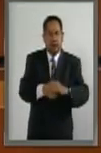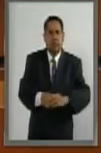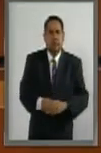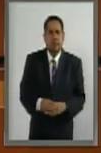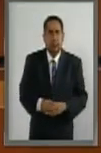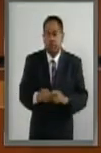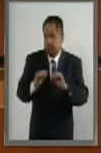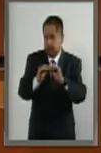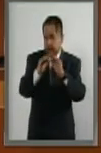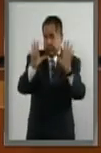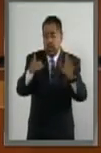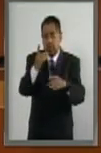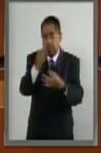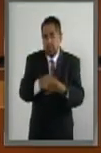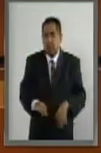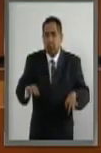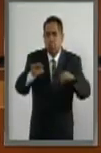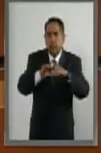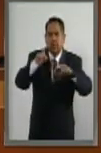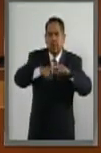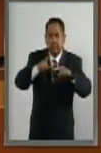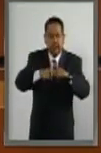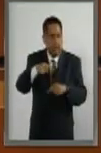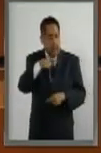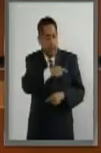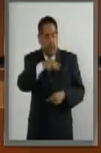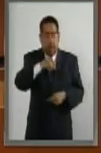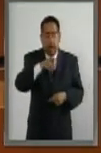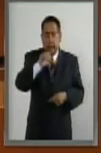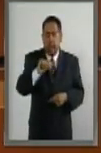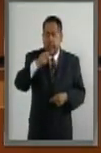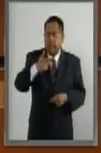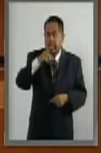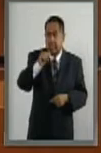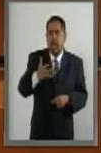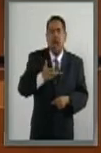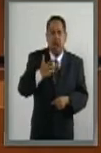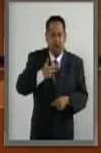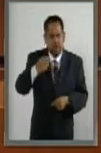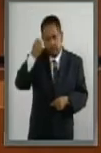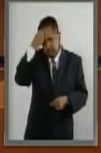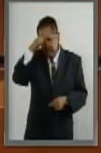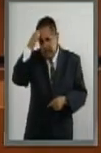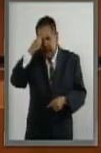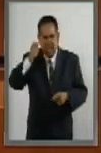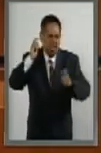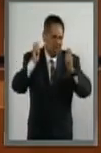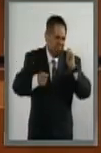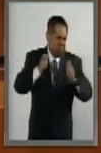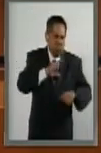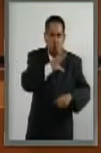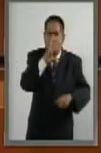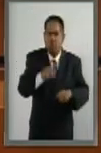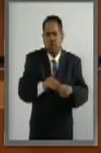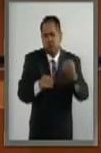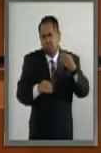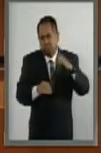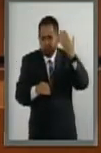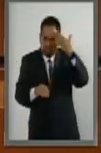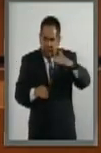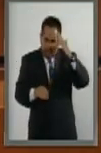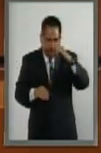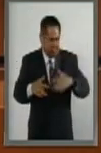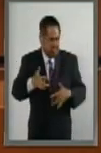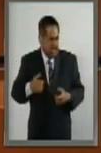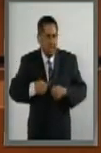Por supuesto, es importante resaltar que María Angélica Arce Mora cuenta con la experiencia y la preparación diplomática y que estamos